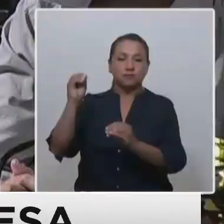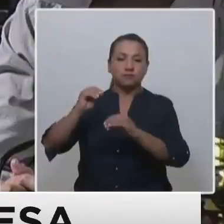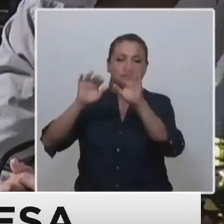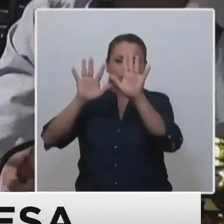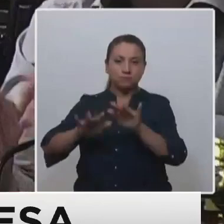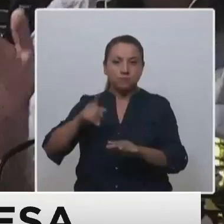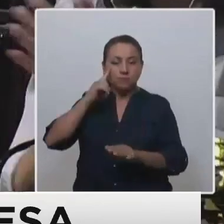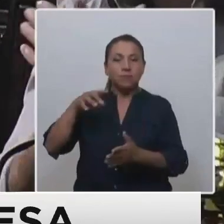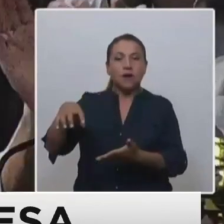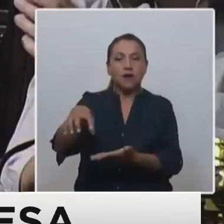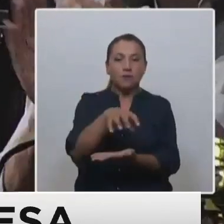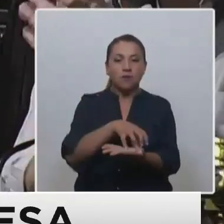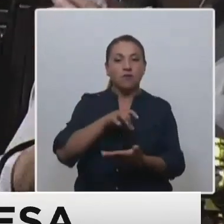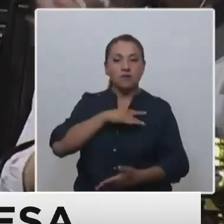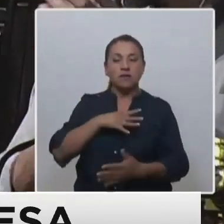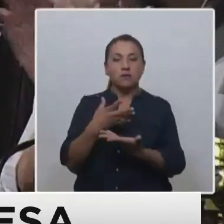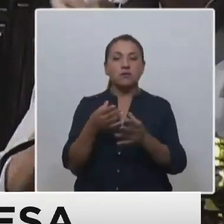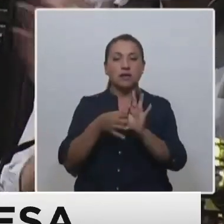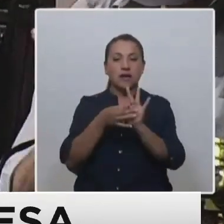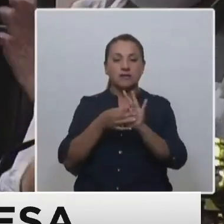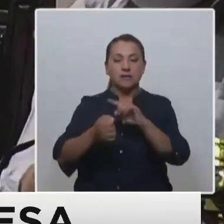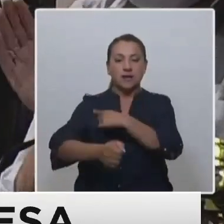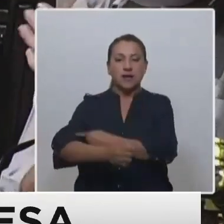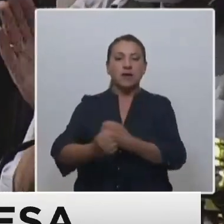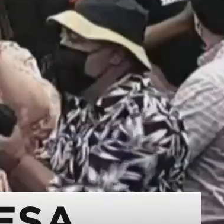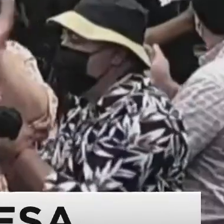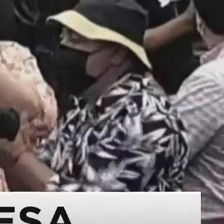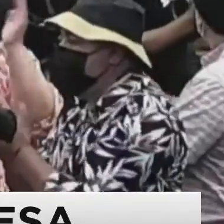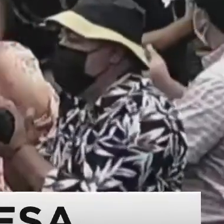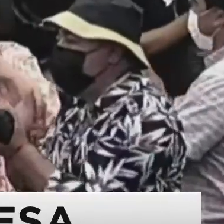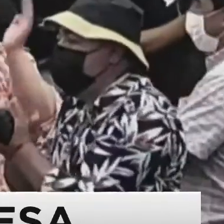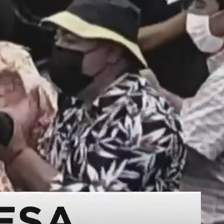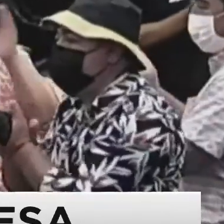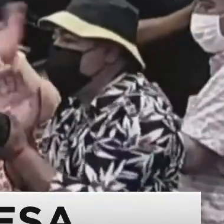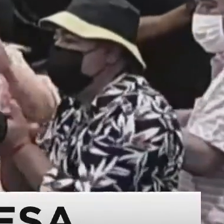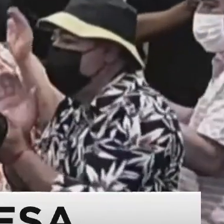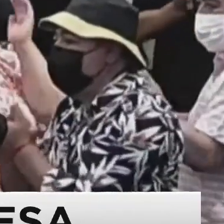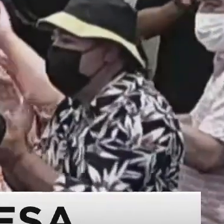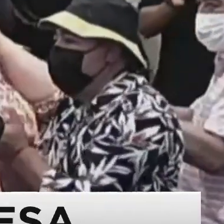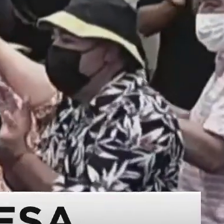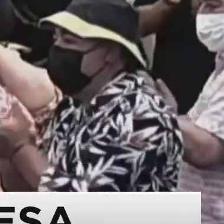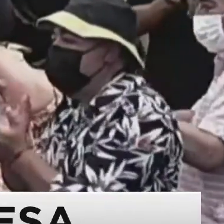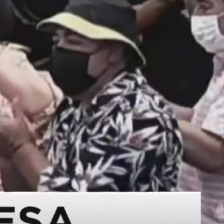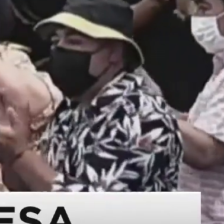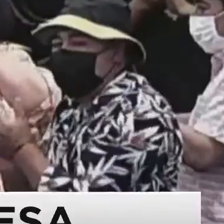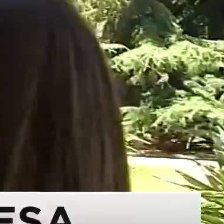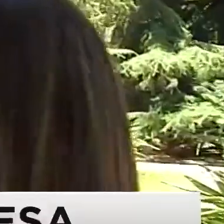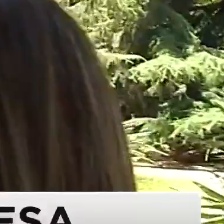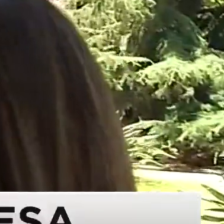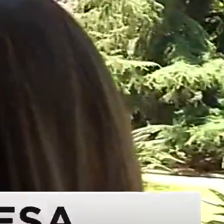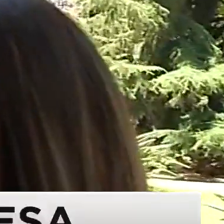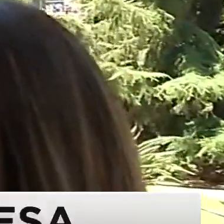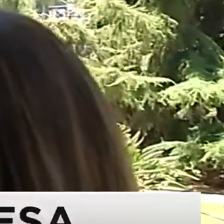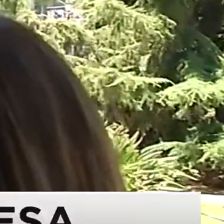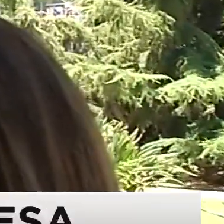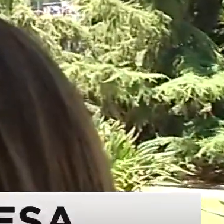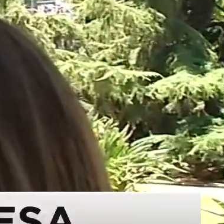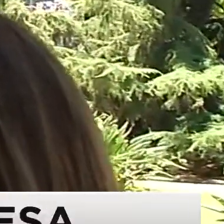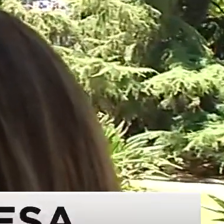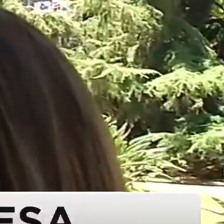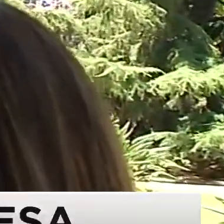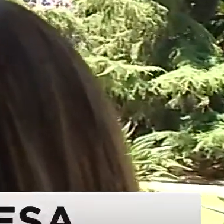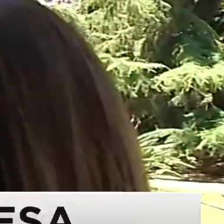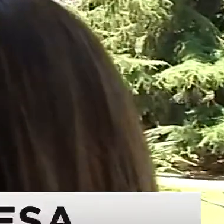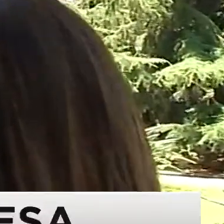nueva timonel constituyente deberá liderar discusiones que tendrán por objetivo definir las normas que tendrá la nueva